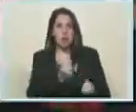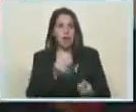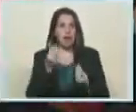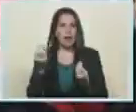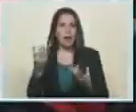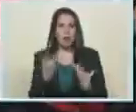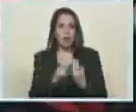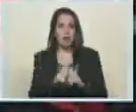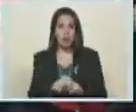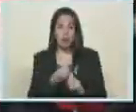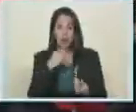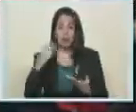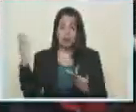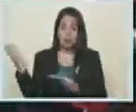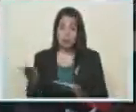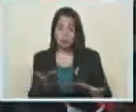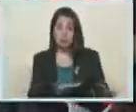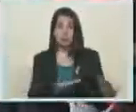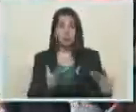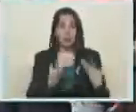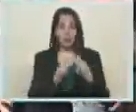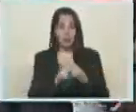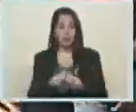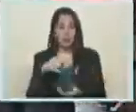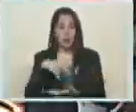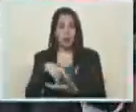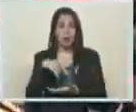Le dije: Héctor, vamos a Carabobo.